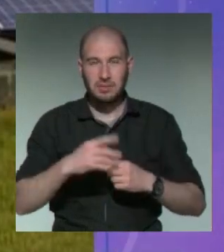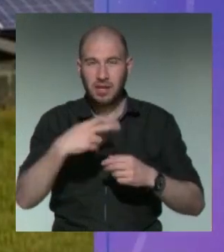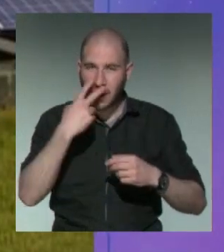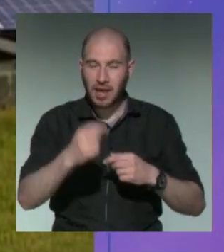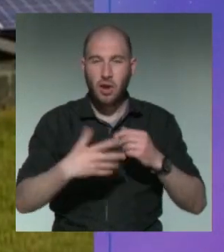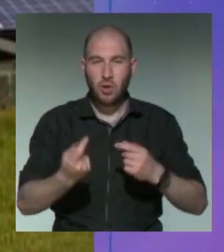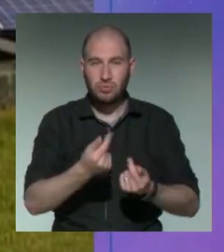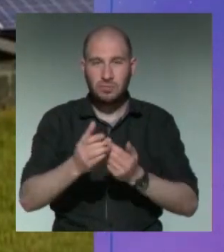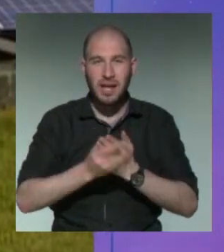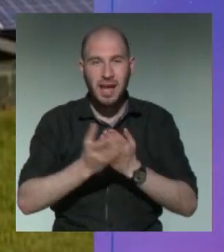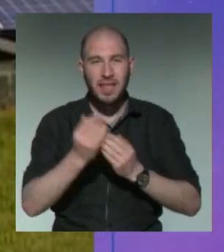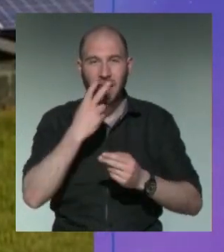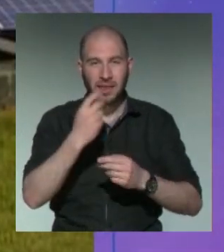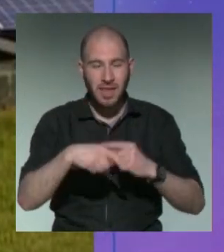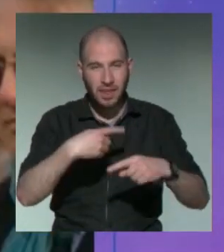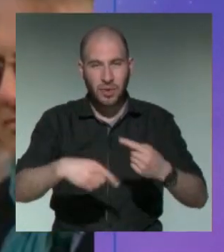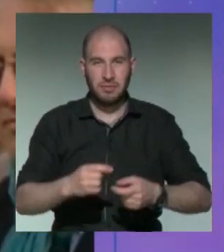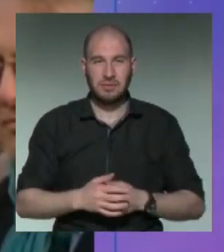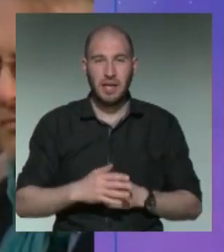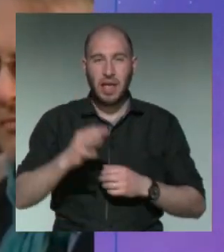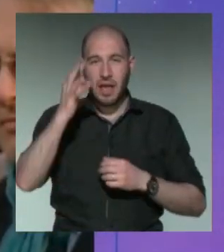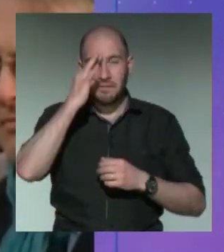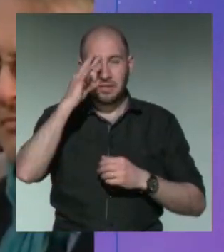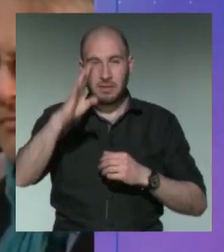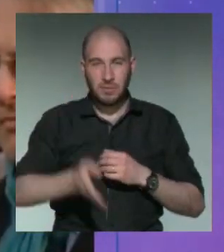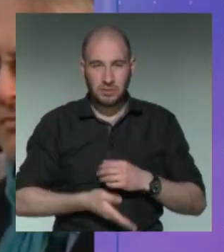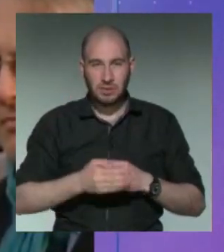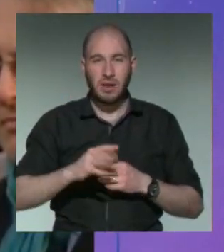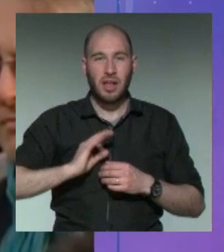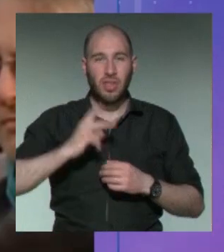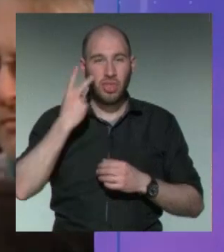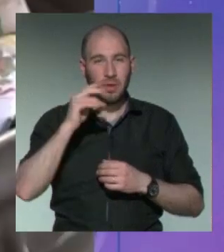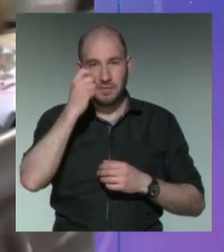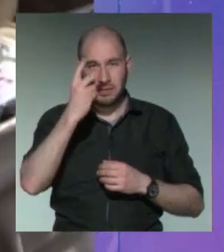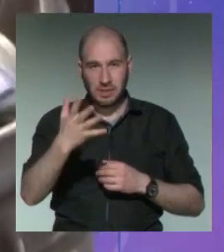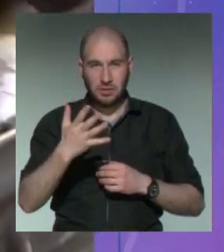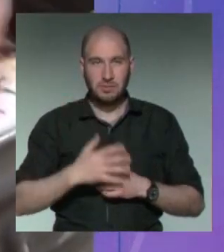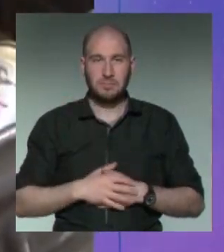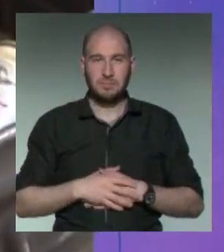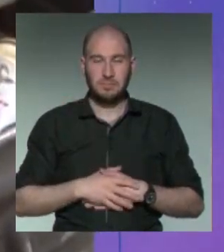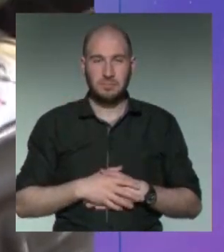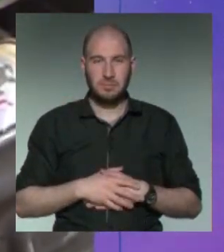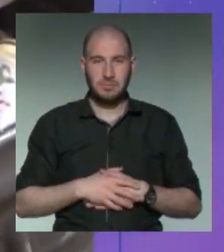consumimos como energías renovables al 20% en el 2025.